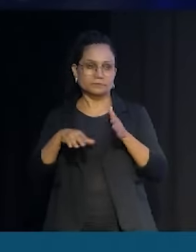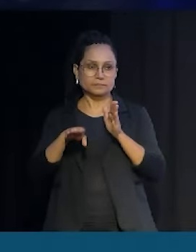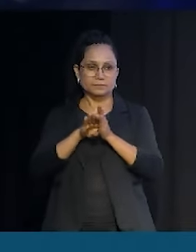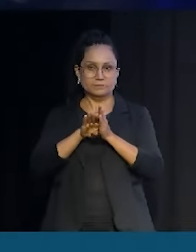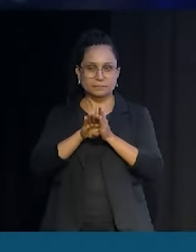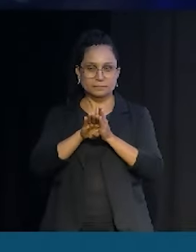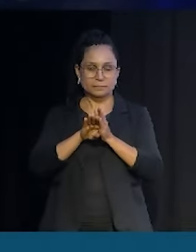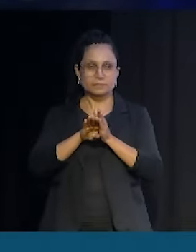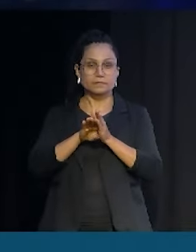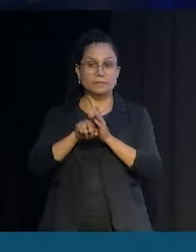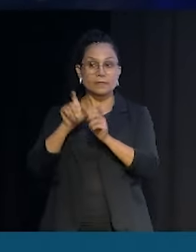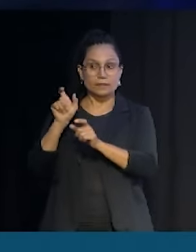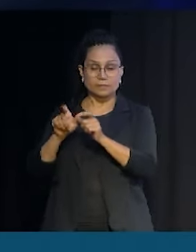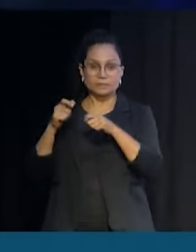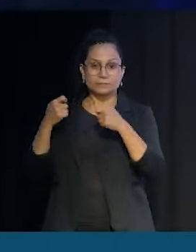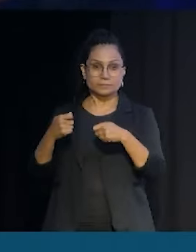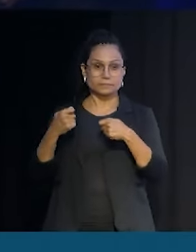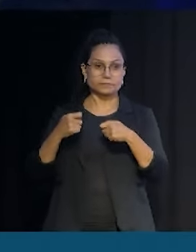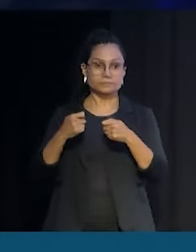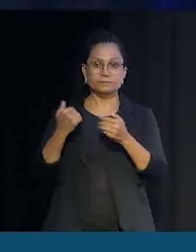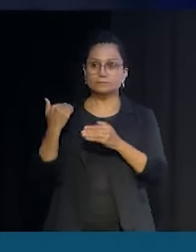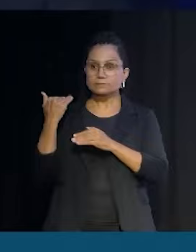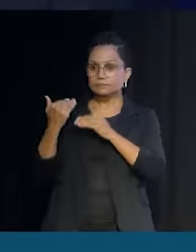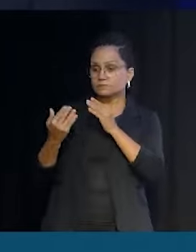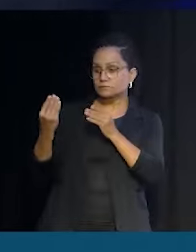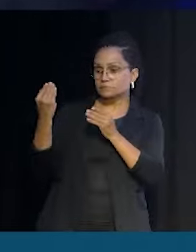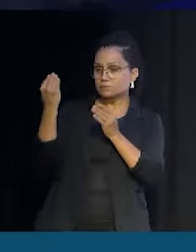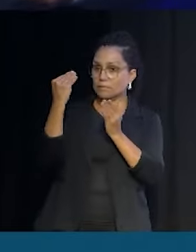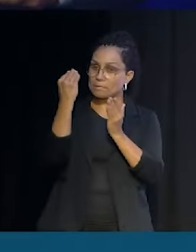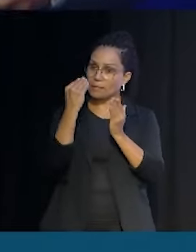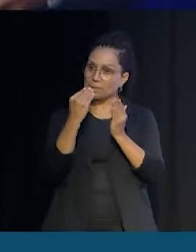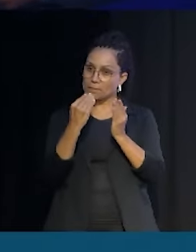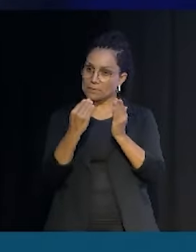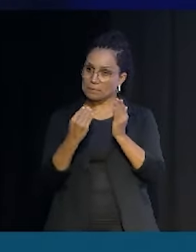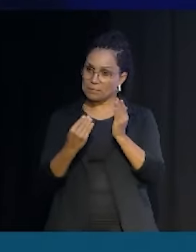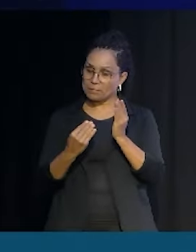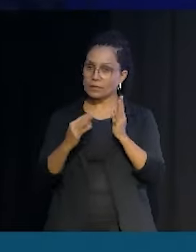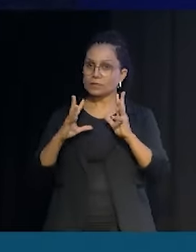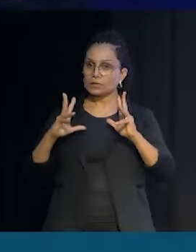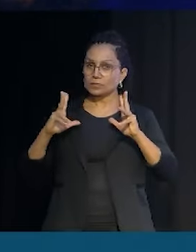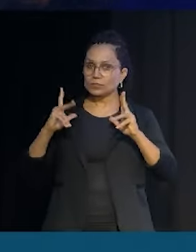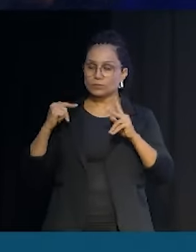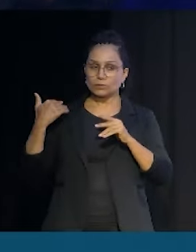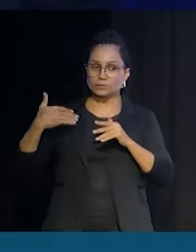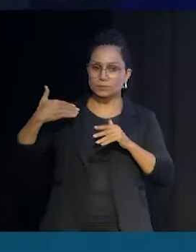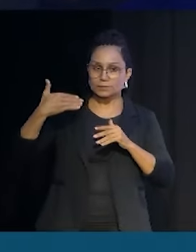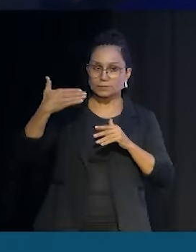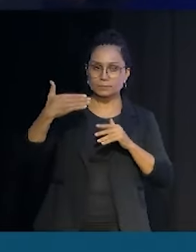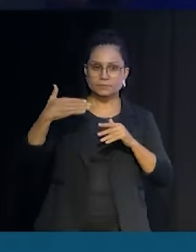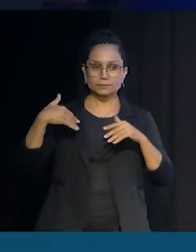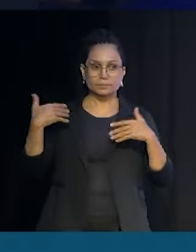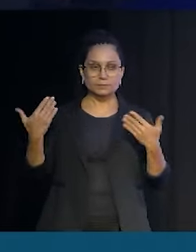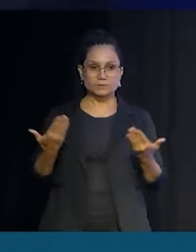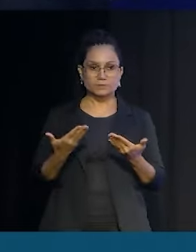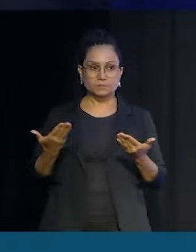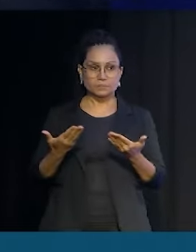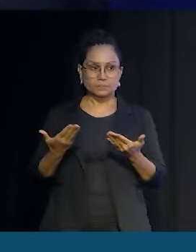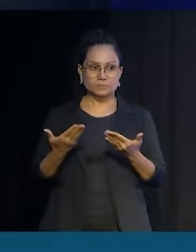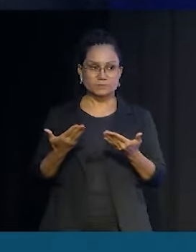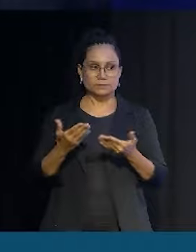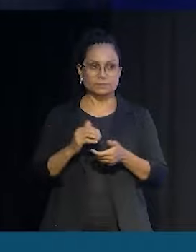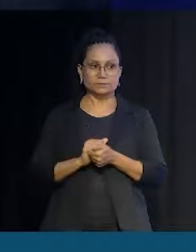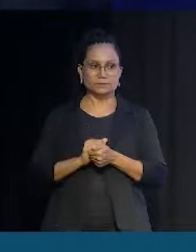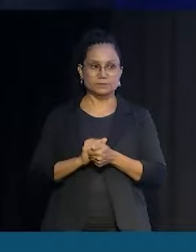aquí, alguien tiene que comandar este proceso. Y más una vez, ya lo oigo